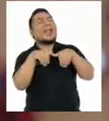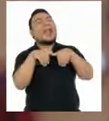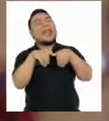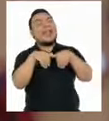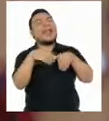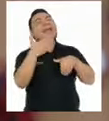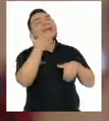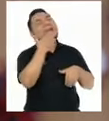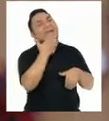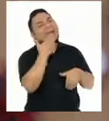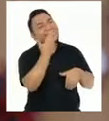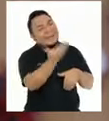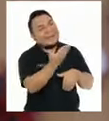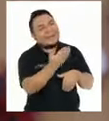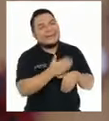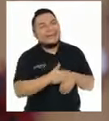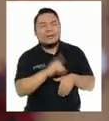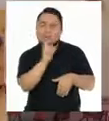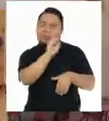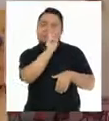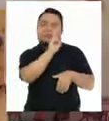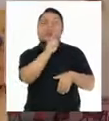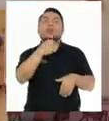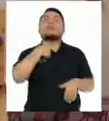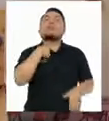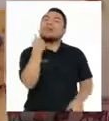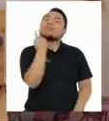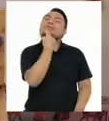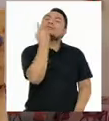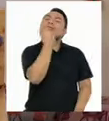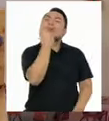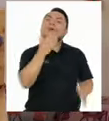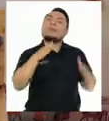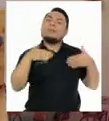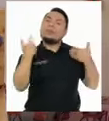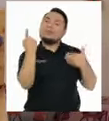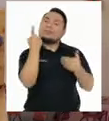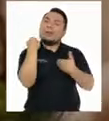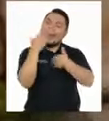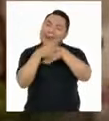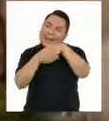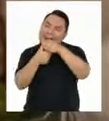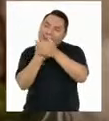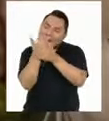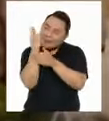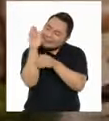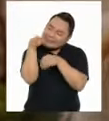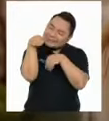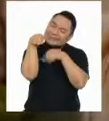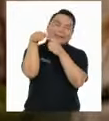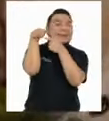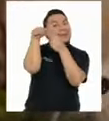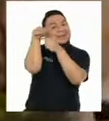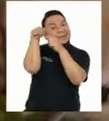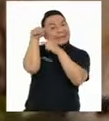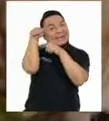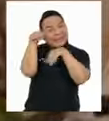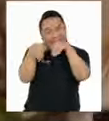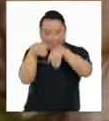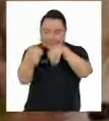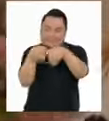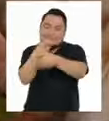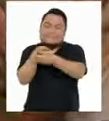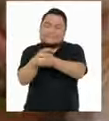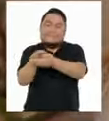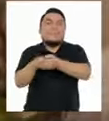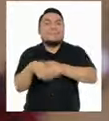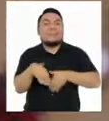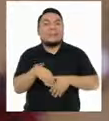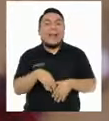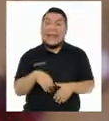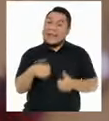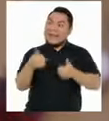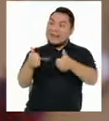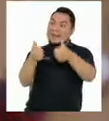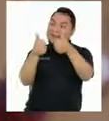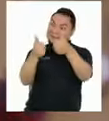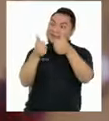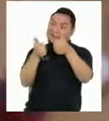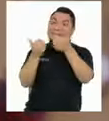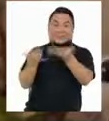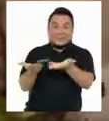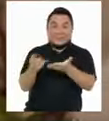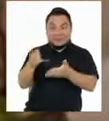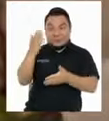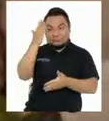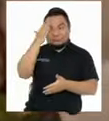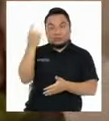Gracias, Héctor, pero no. Yo solito puedo lavarme estas patitas. ¿En serio? ¡Muy bien, Chancay!